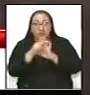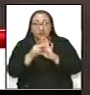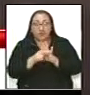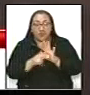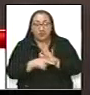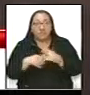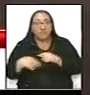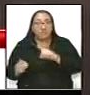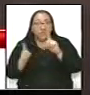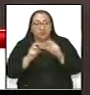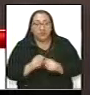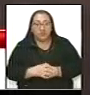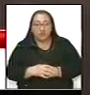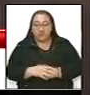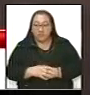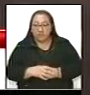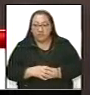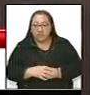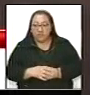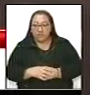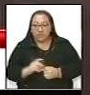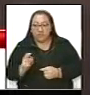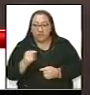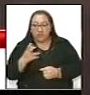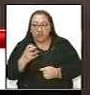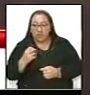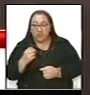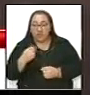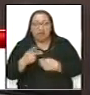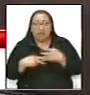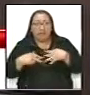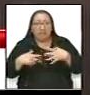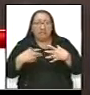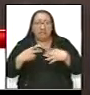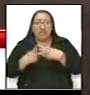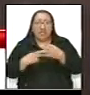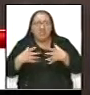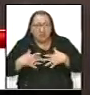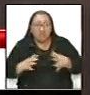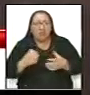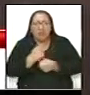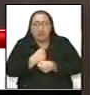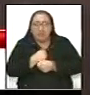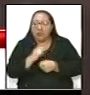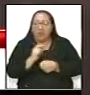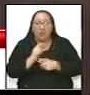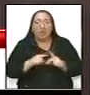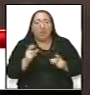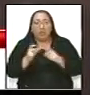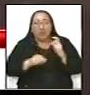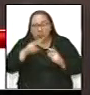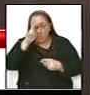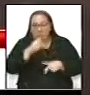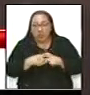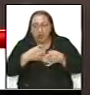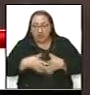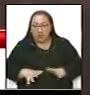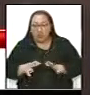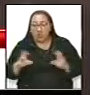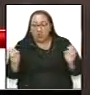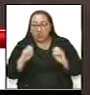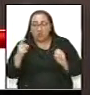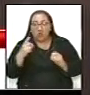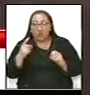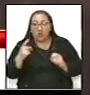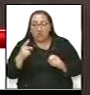mi pregunta sería, y no quiero sonar como nacionalista, pero ¿la norma debería aplicar solo a los peruanos por nacimiento o solo